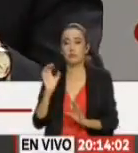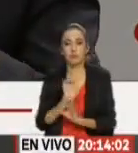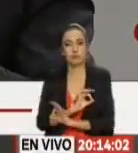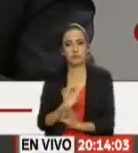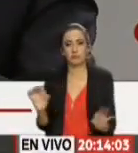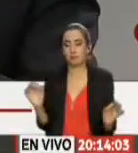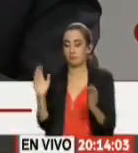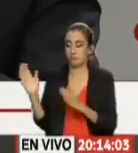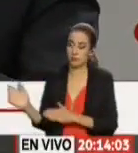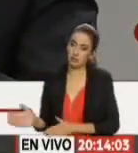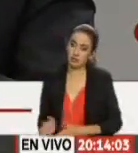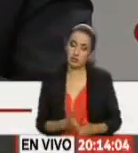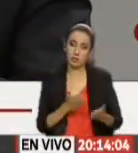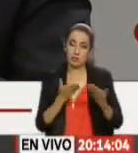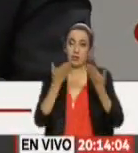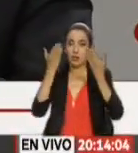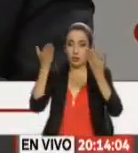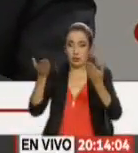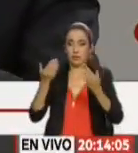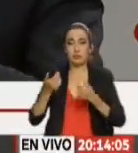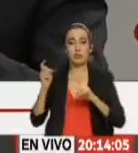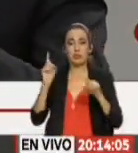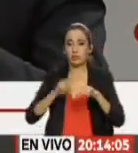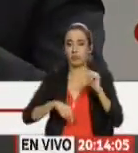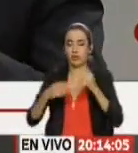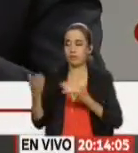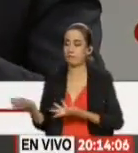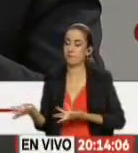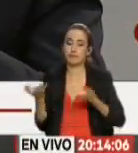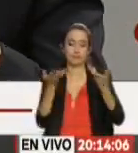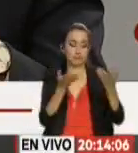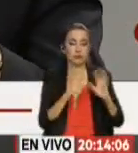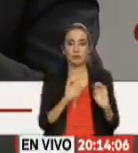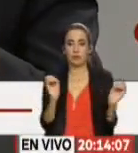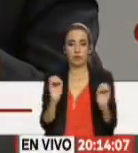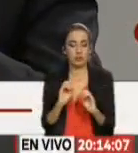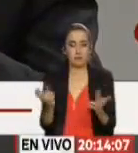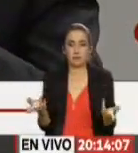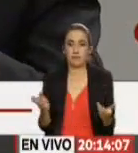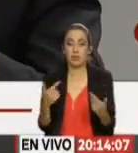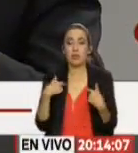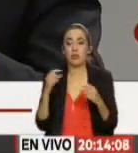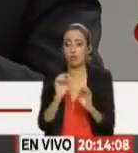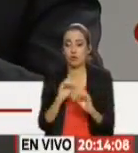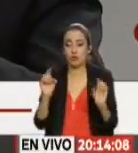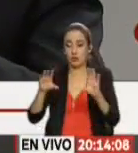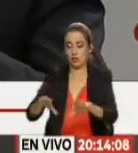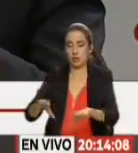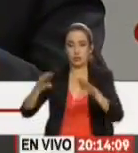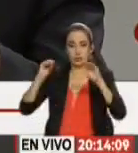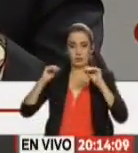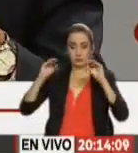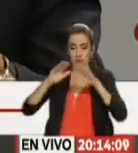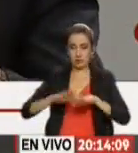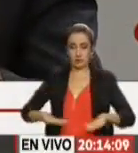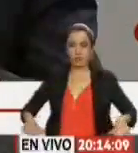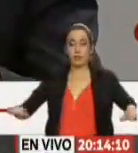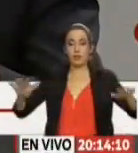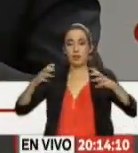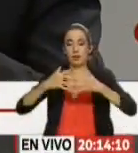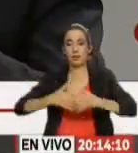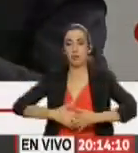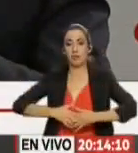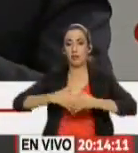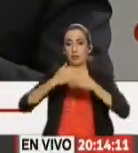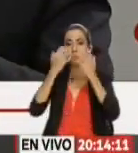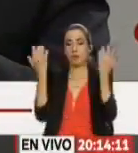ninguna circunstancia entregar el poder. El régimen de Nicolás Maduro no quiere aceptar, en principio, que en Venezuela hay una crisis